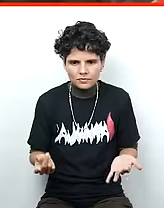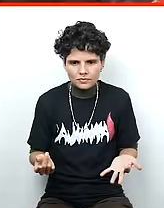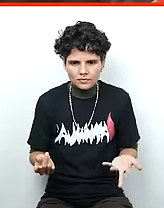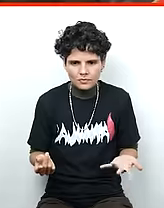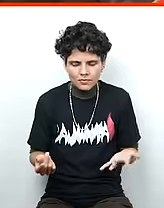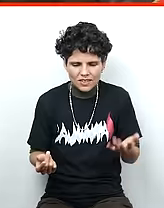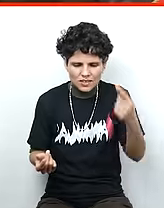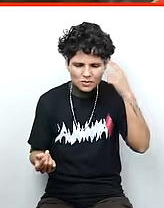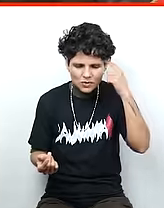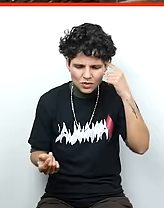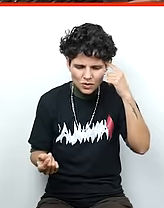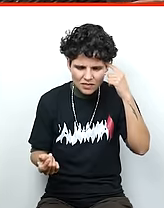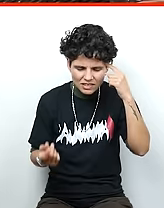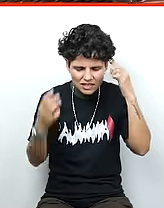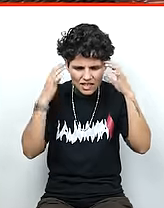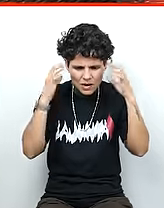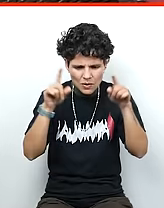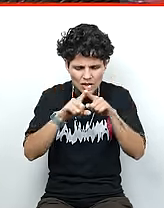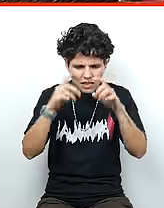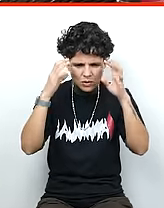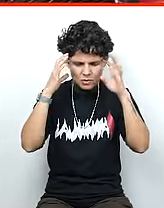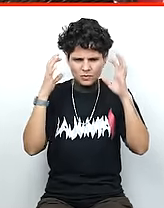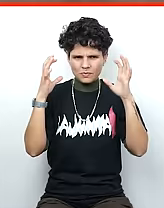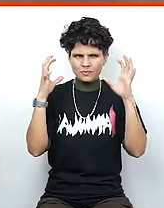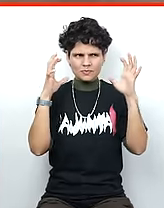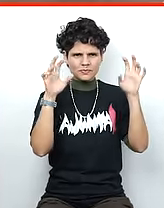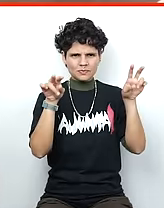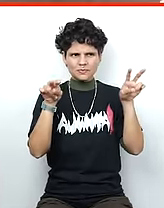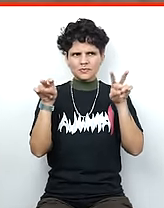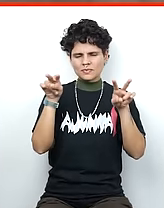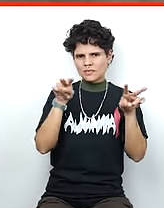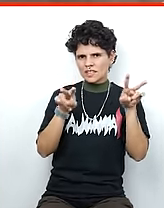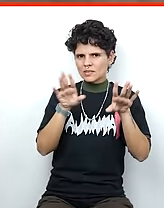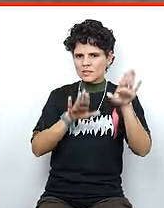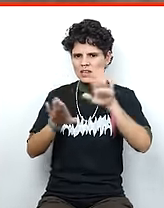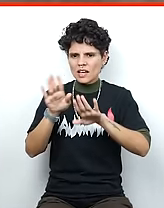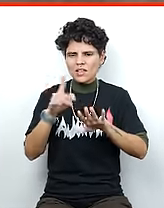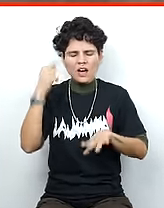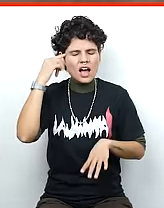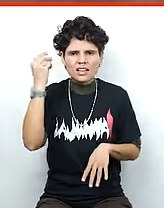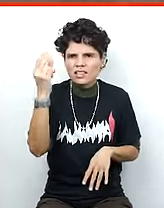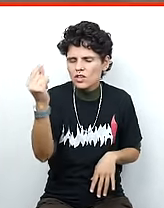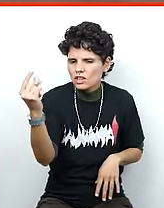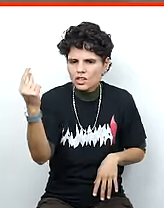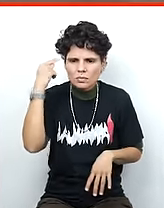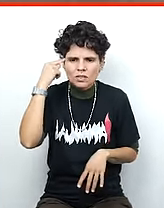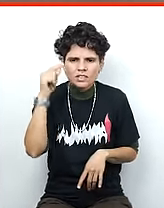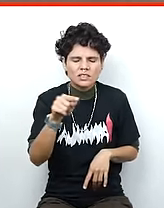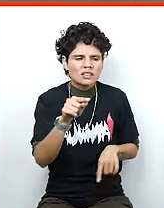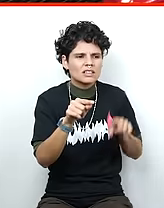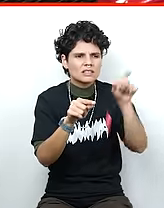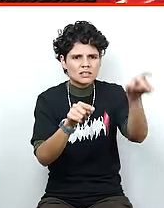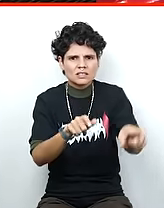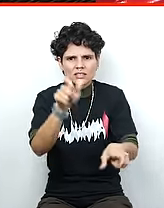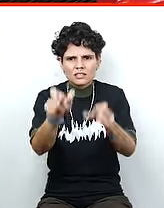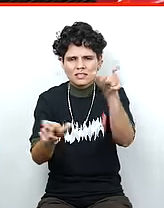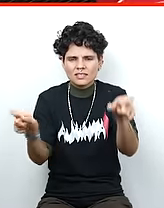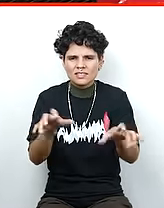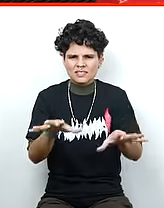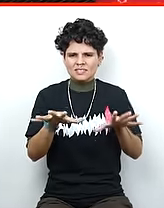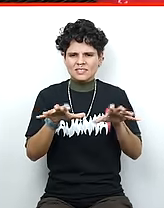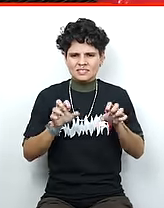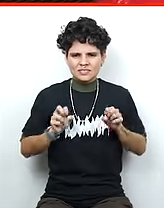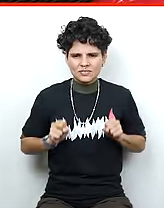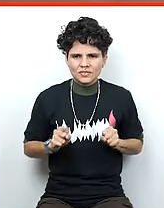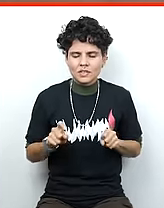mundo en tu cerebro, que es el que desconfía de todo el mundo, que es el que llegaste, que pensáis rápido de todo el mundo, ya, qué guay que eres este mundo. Entendí, aparte que